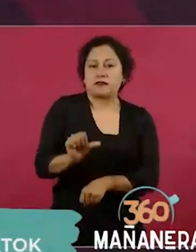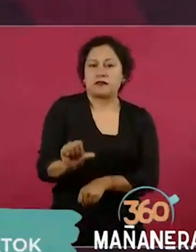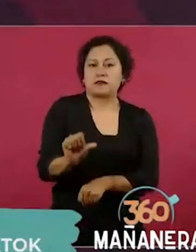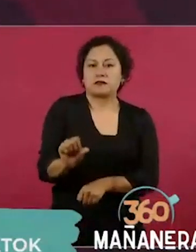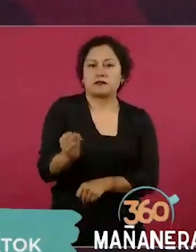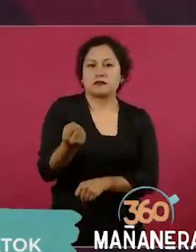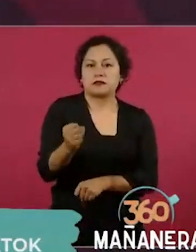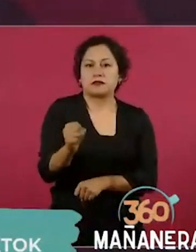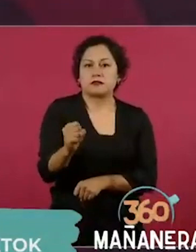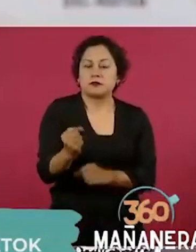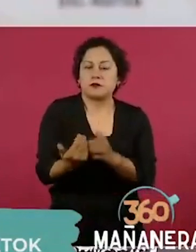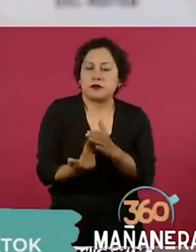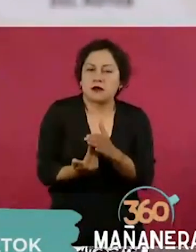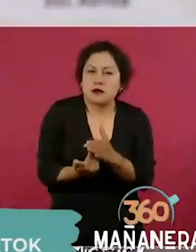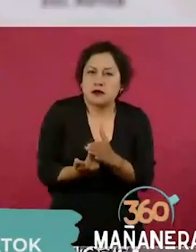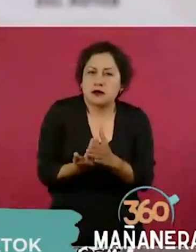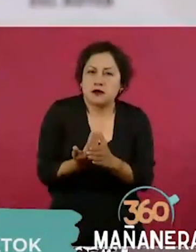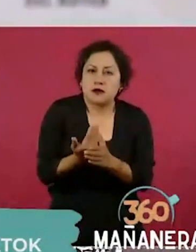Jesse, que